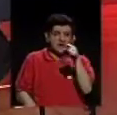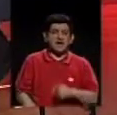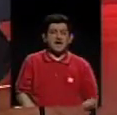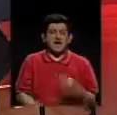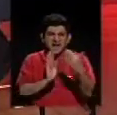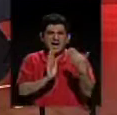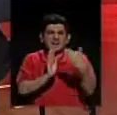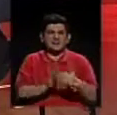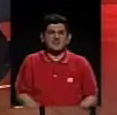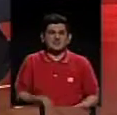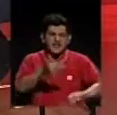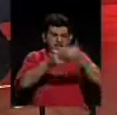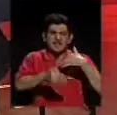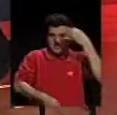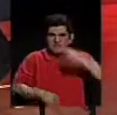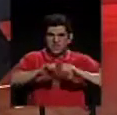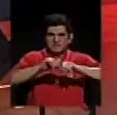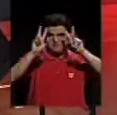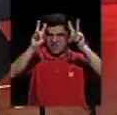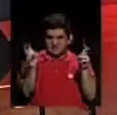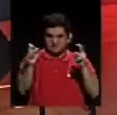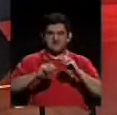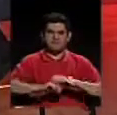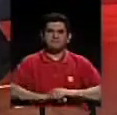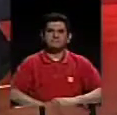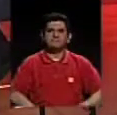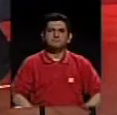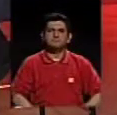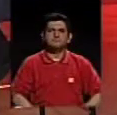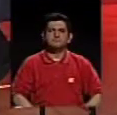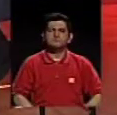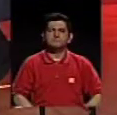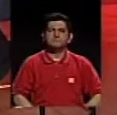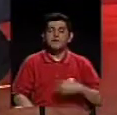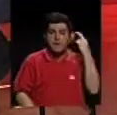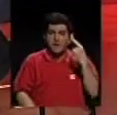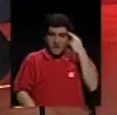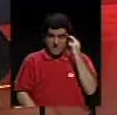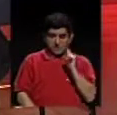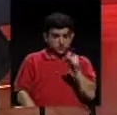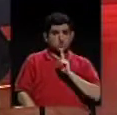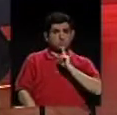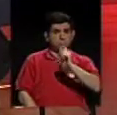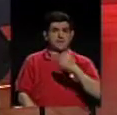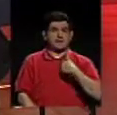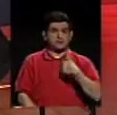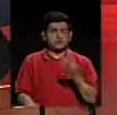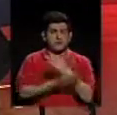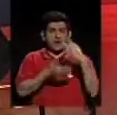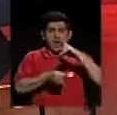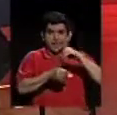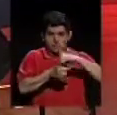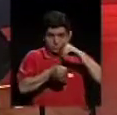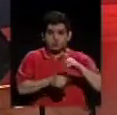sus posiciones en determinados temas. Y a raíz de estas declaraciones que han venido dando algunos